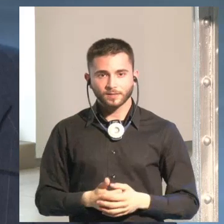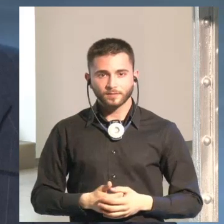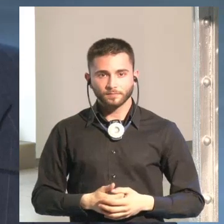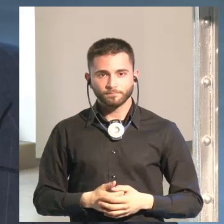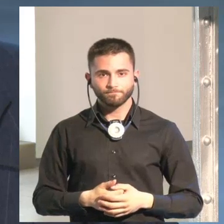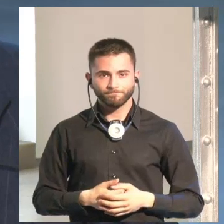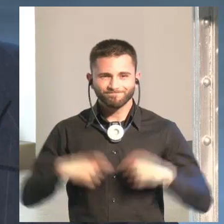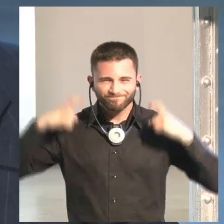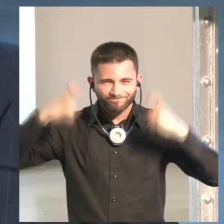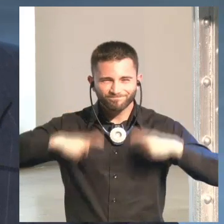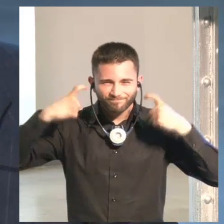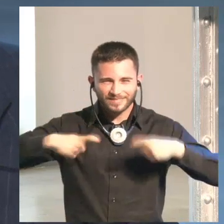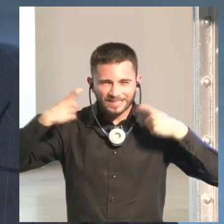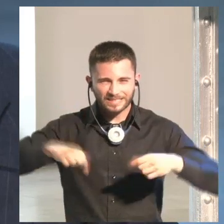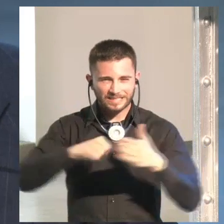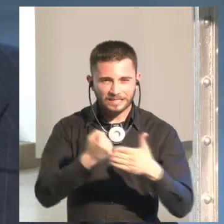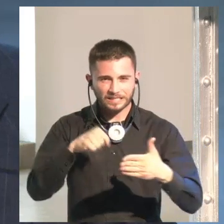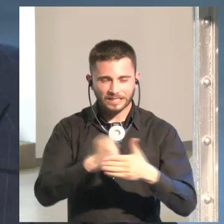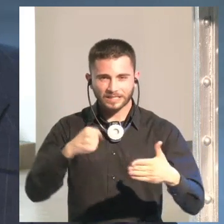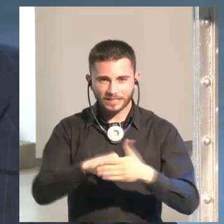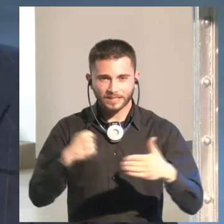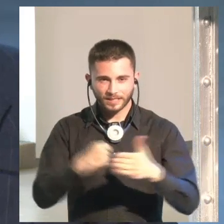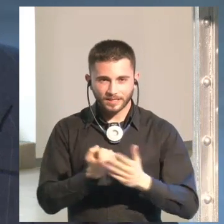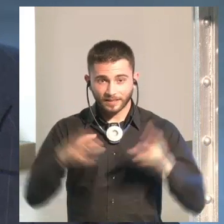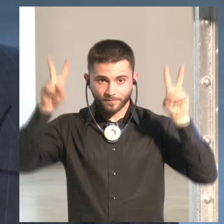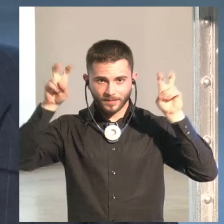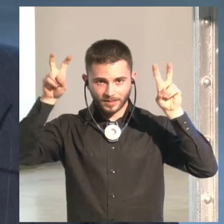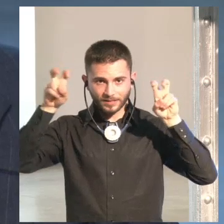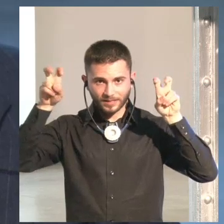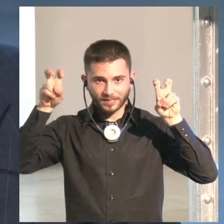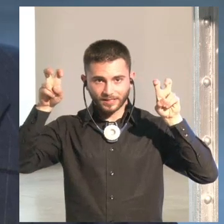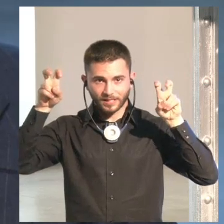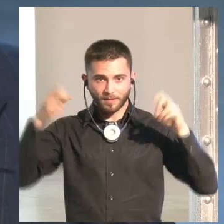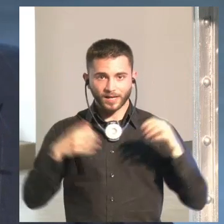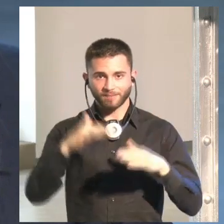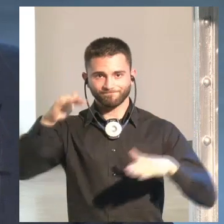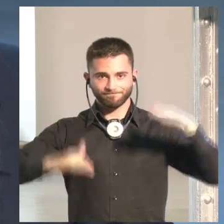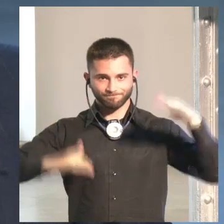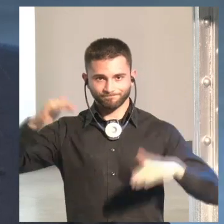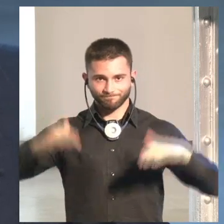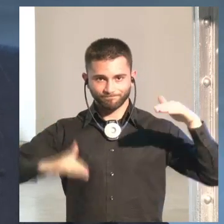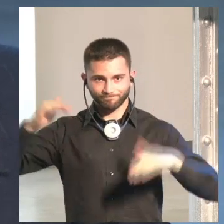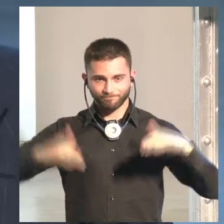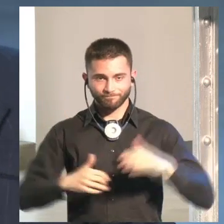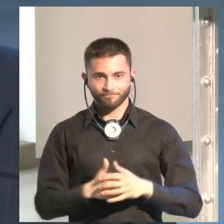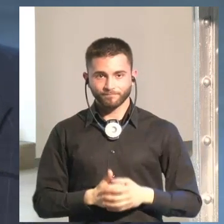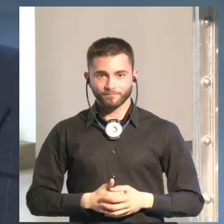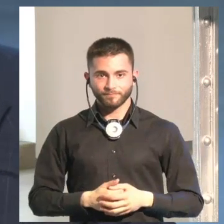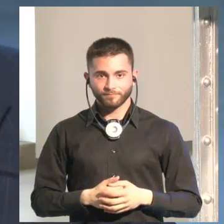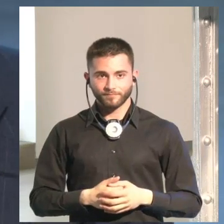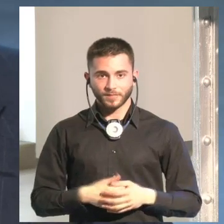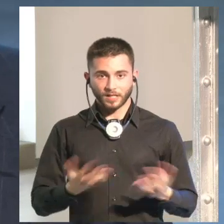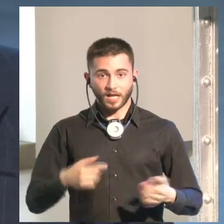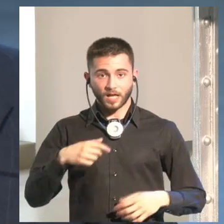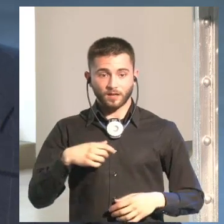y otra vez y volver una y otra vez a insistir mucho sobre la cuestión de la falta de paridad existente actualmente y de los beneficios que podríamos